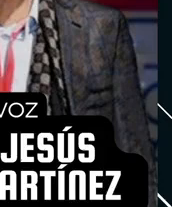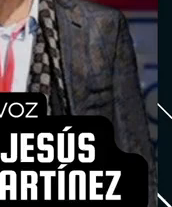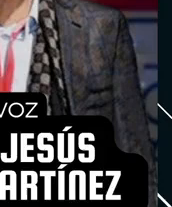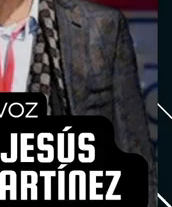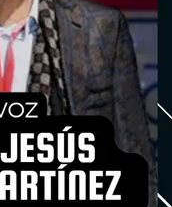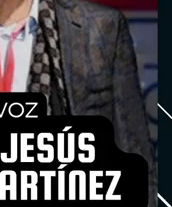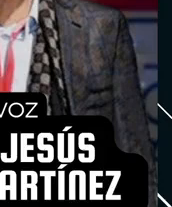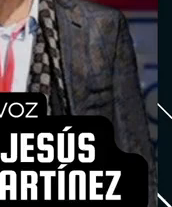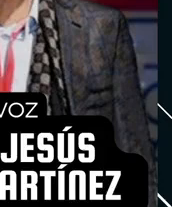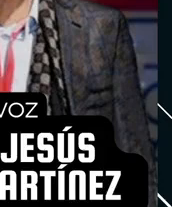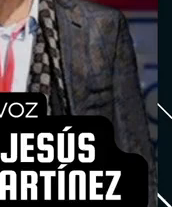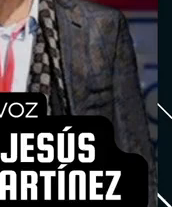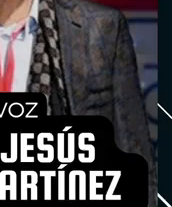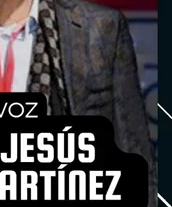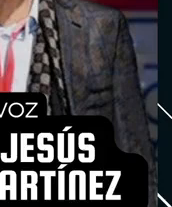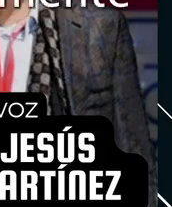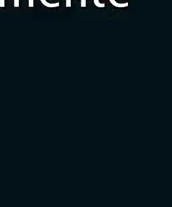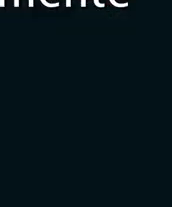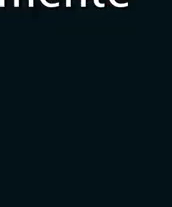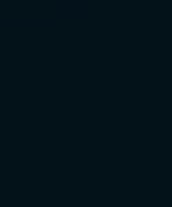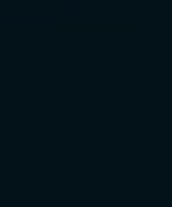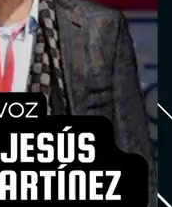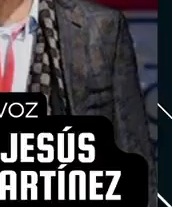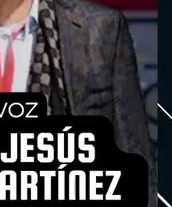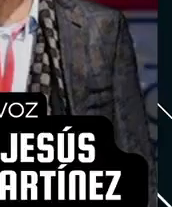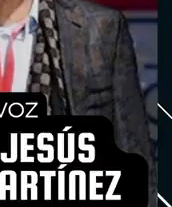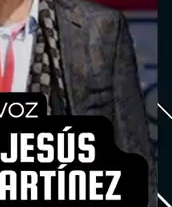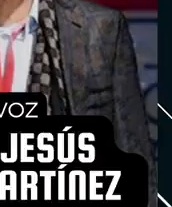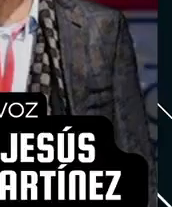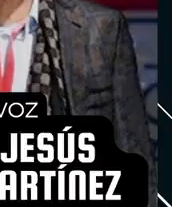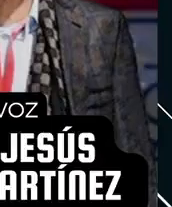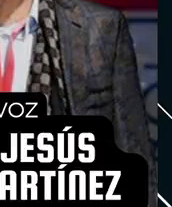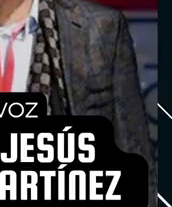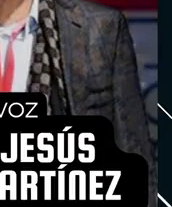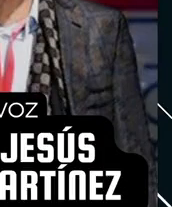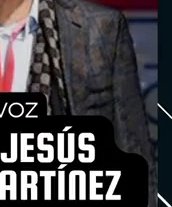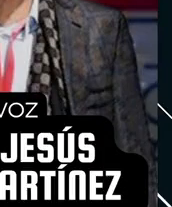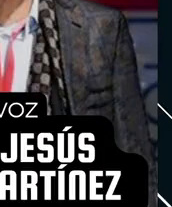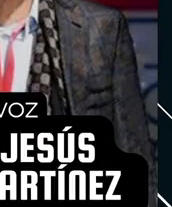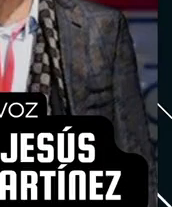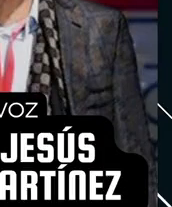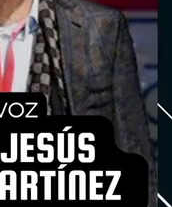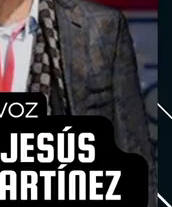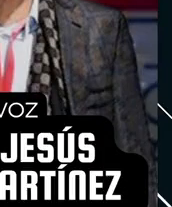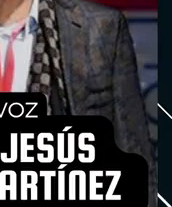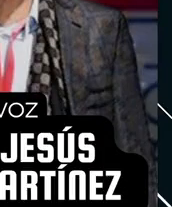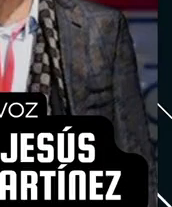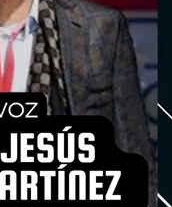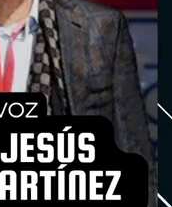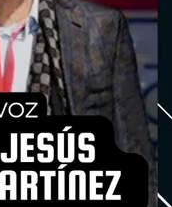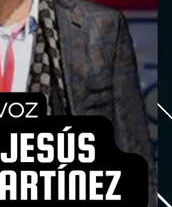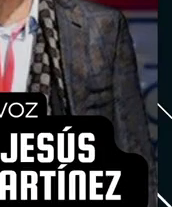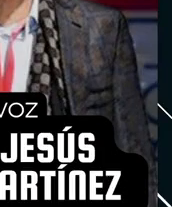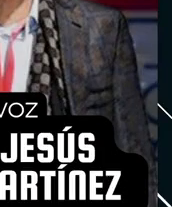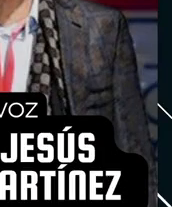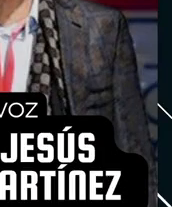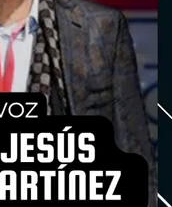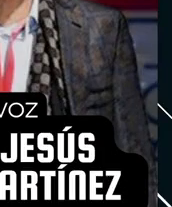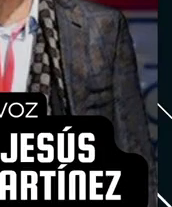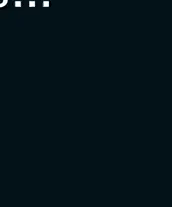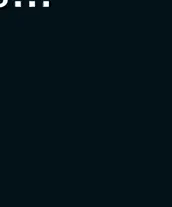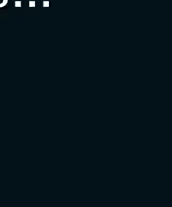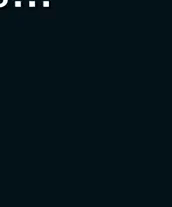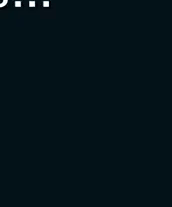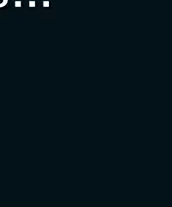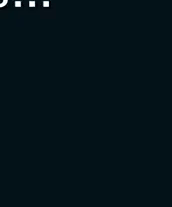ahí nos agarramos de los huevos, ¿no? Exactamente. Pero lo que sí me da, yo, o sea, a uno le exigen mi gordito puta madre, cabrón. Yo que yo así,